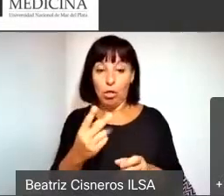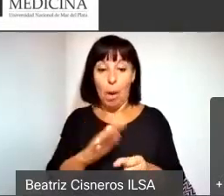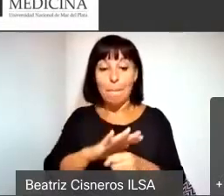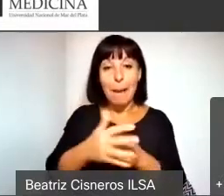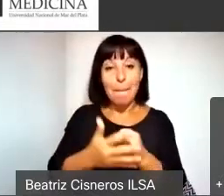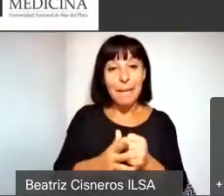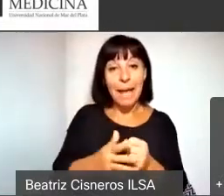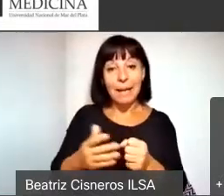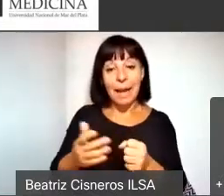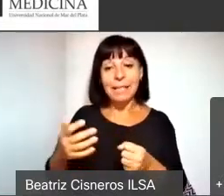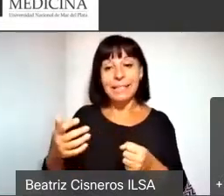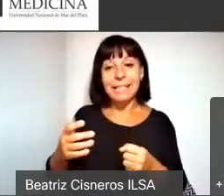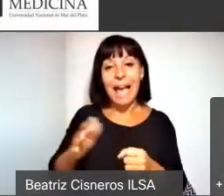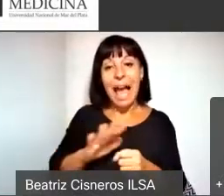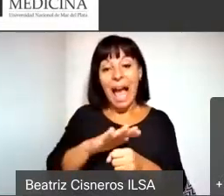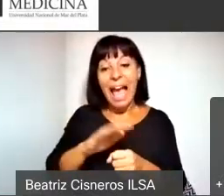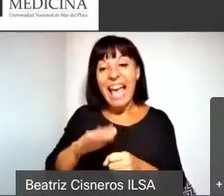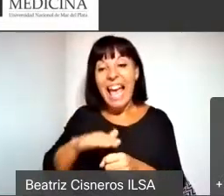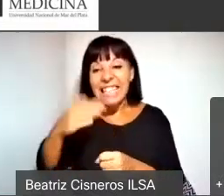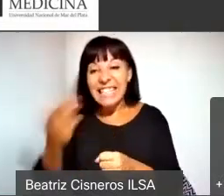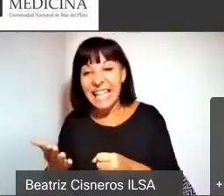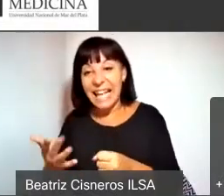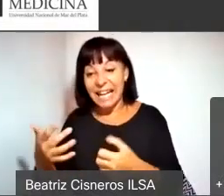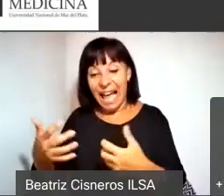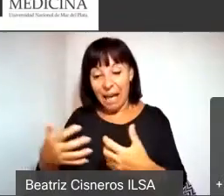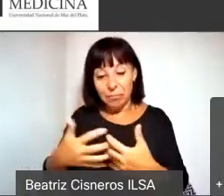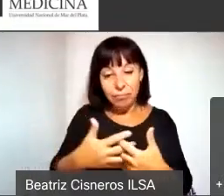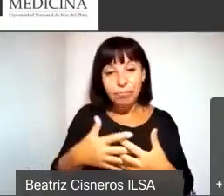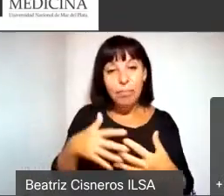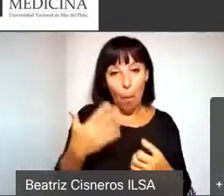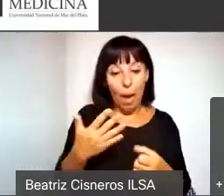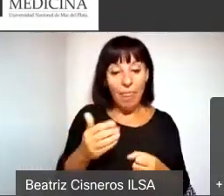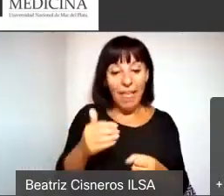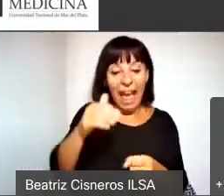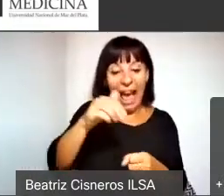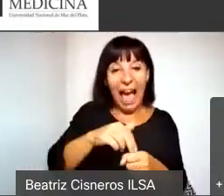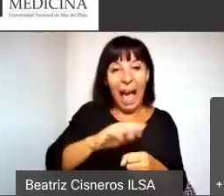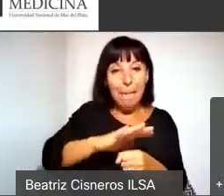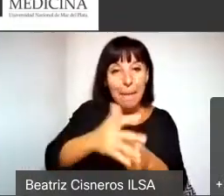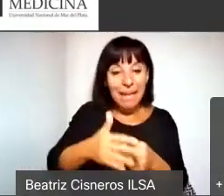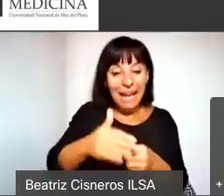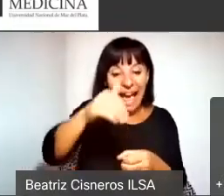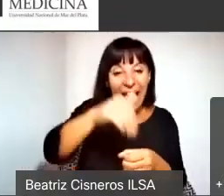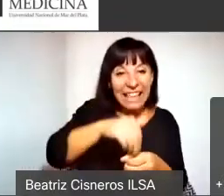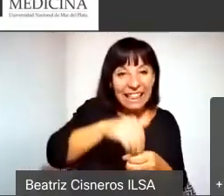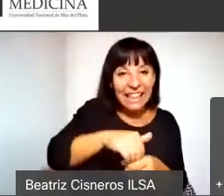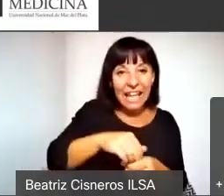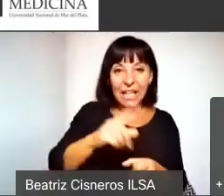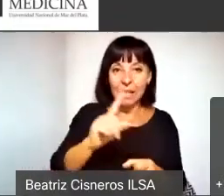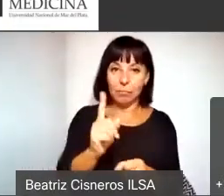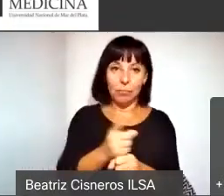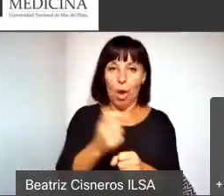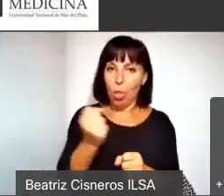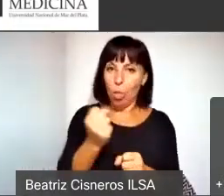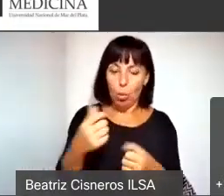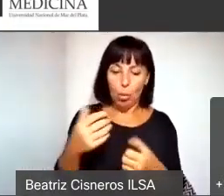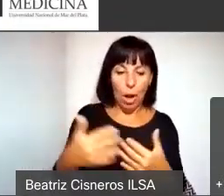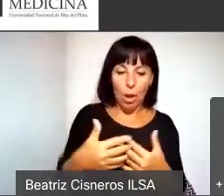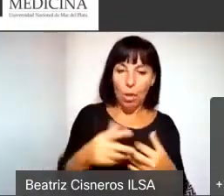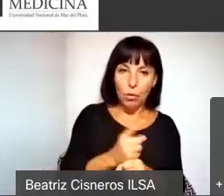externa es más permeable que la interna. Y por otro lado también existe una diferencia respecto